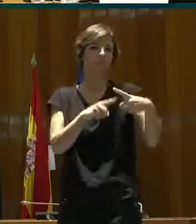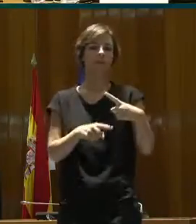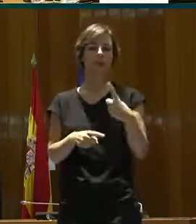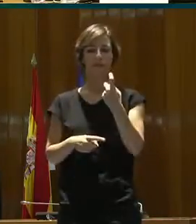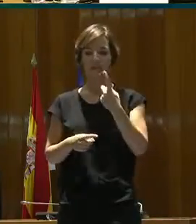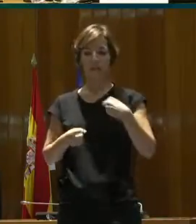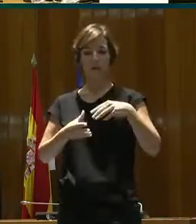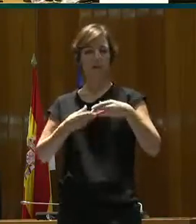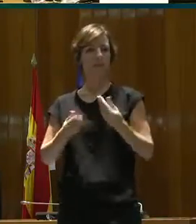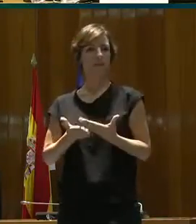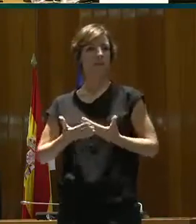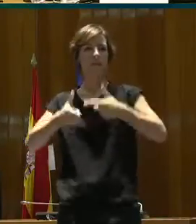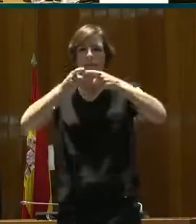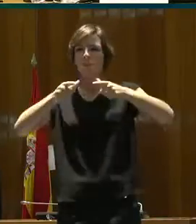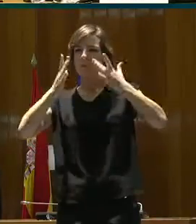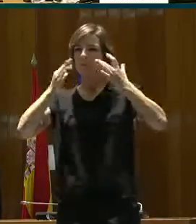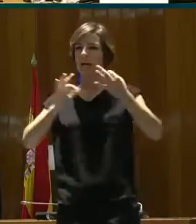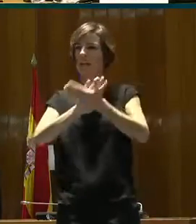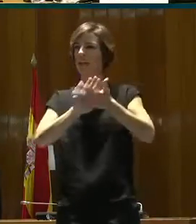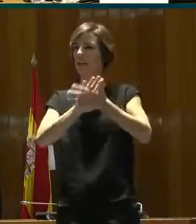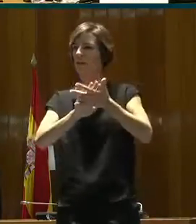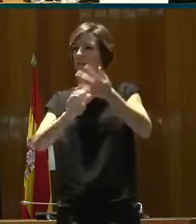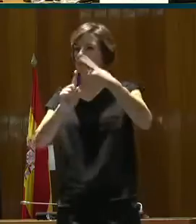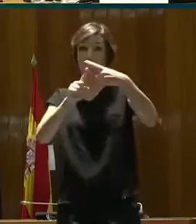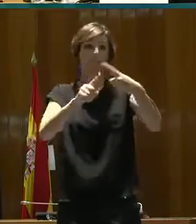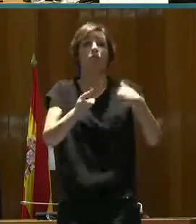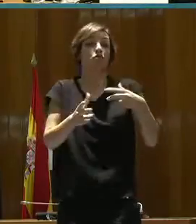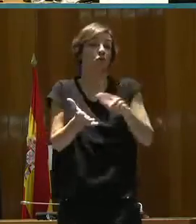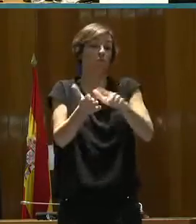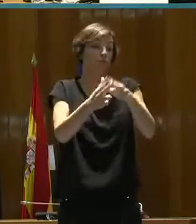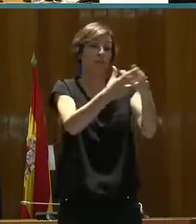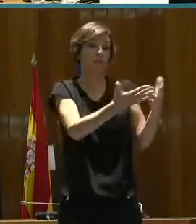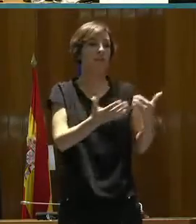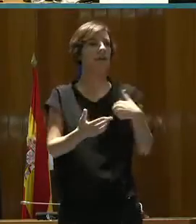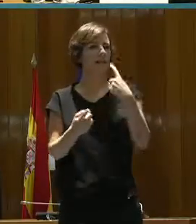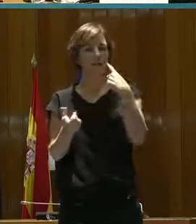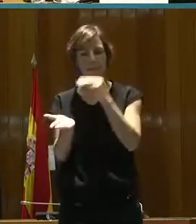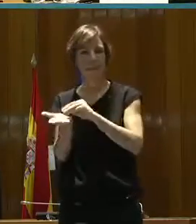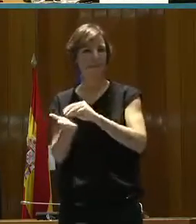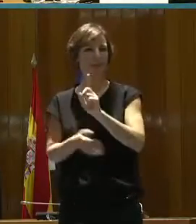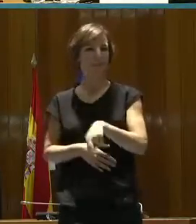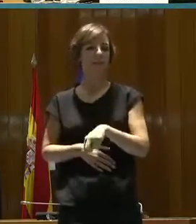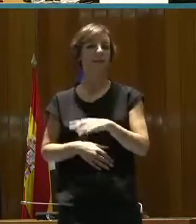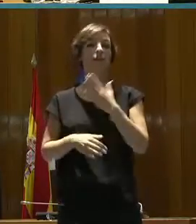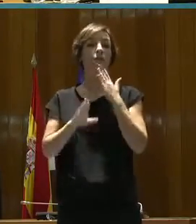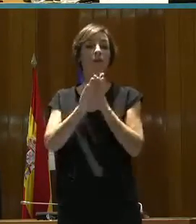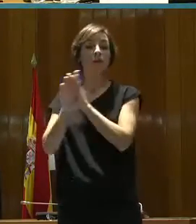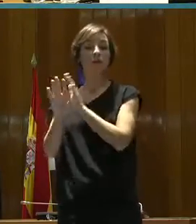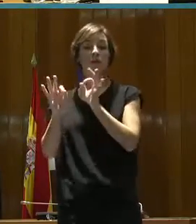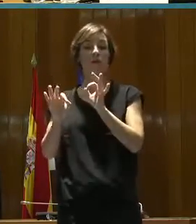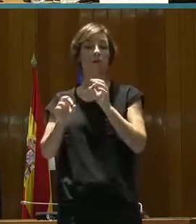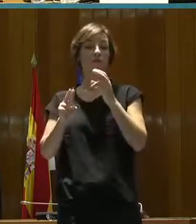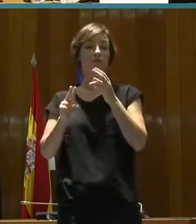esa documentación lingüística sobre las lenguas de nuestras sociedades, y en este caso las lenguas de signos. Y desde el punto de vista de las políticas